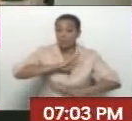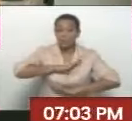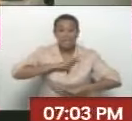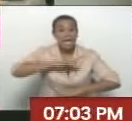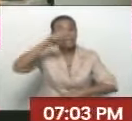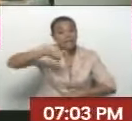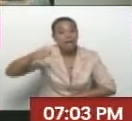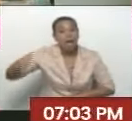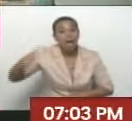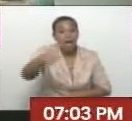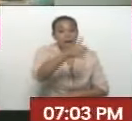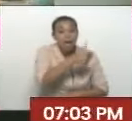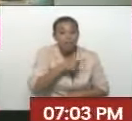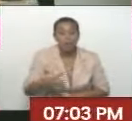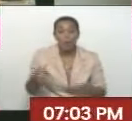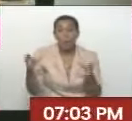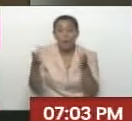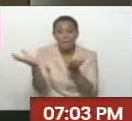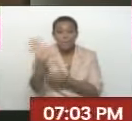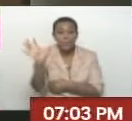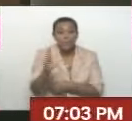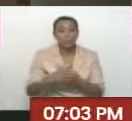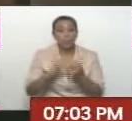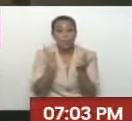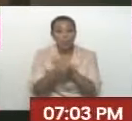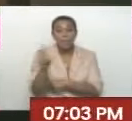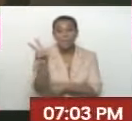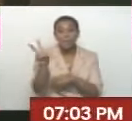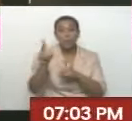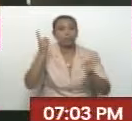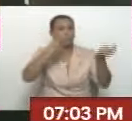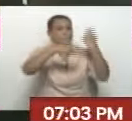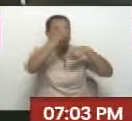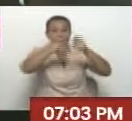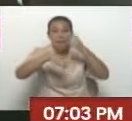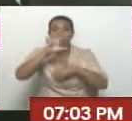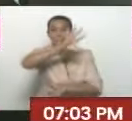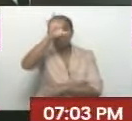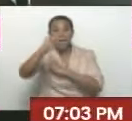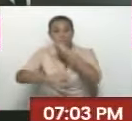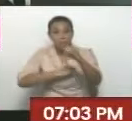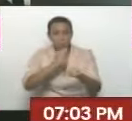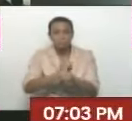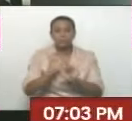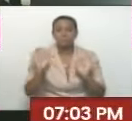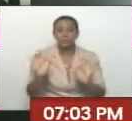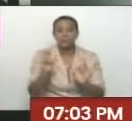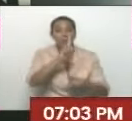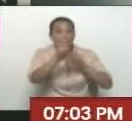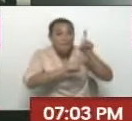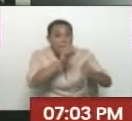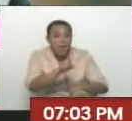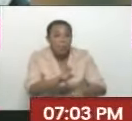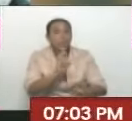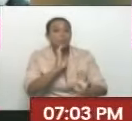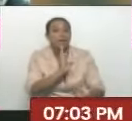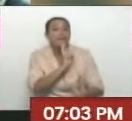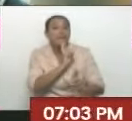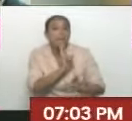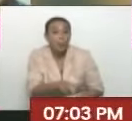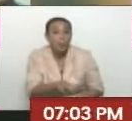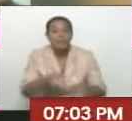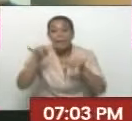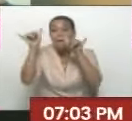las necesidades internas del país, convertirnos en un país exportador? Todas esas preguntas tienen que tener